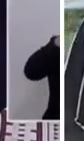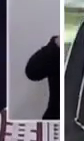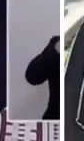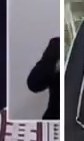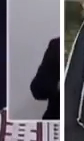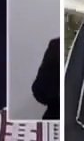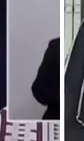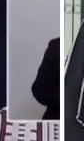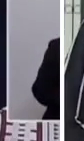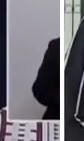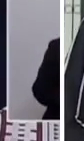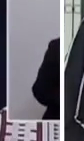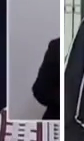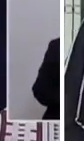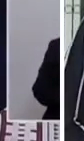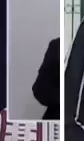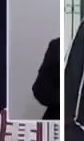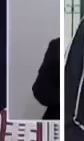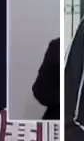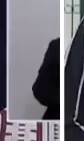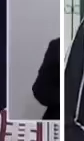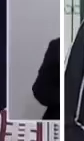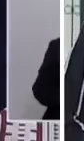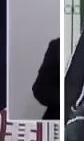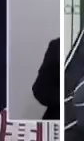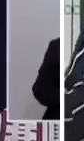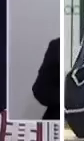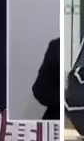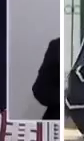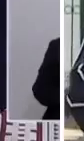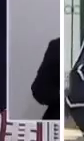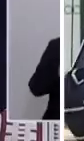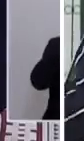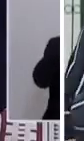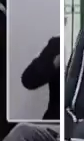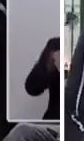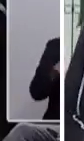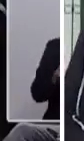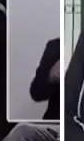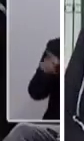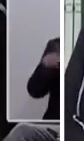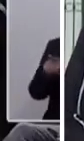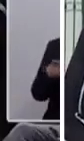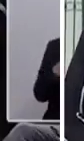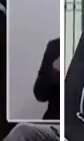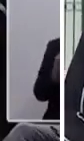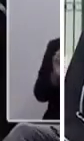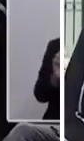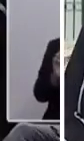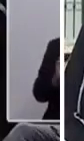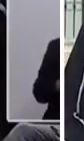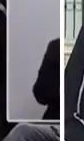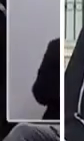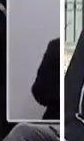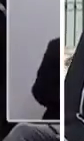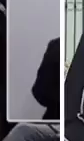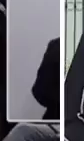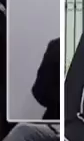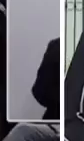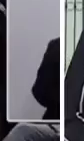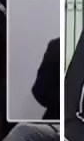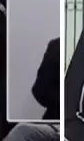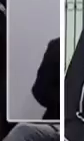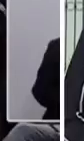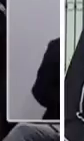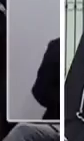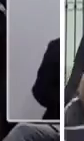me gustaría comentar algo también y preguntarle a Gabriel. Entiendo que el tema de la denuncia también pasa porque hay un comité de COVID de los propios convencionales que tienen